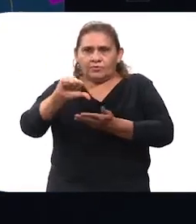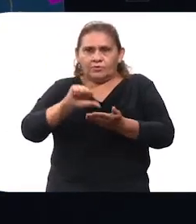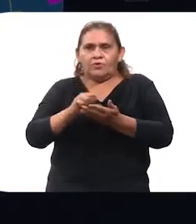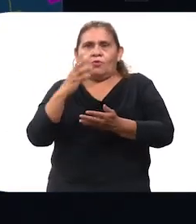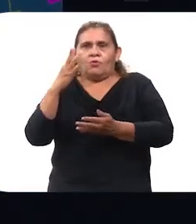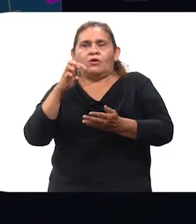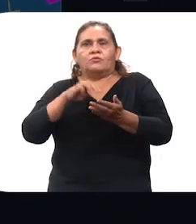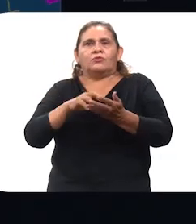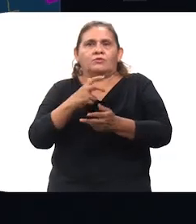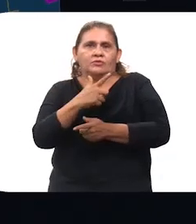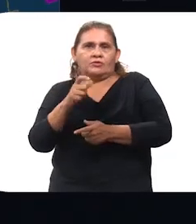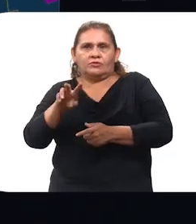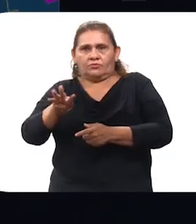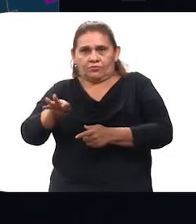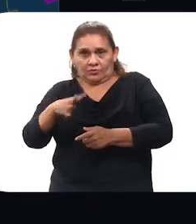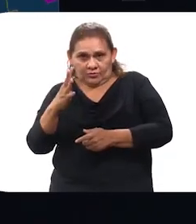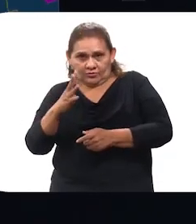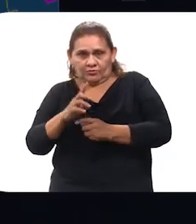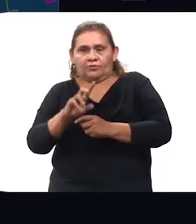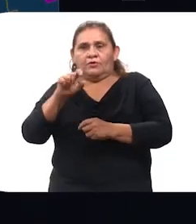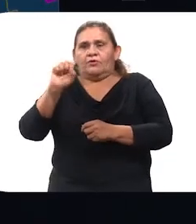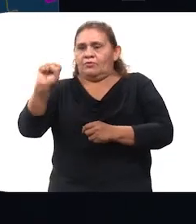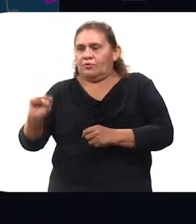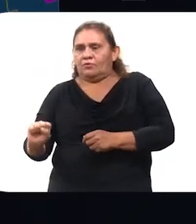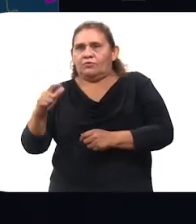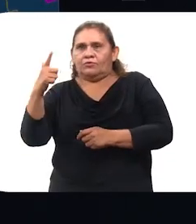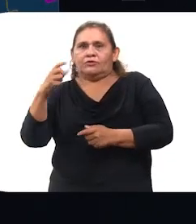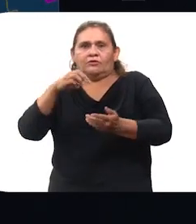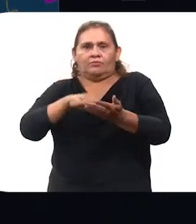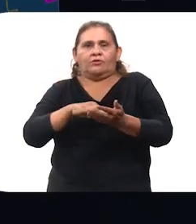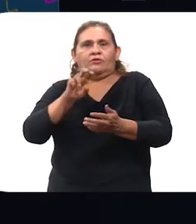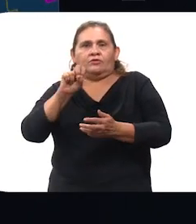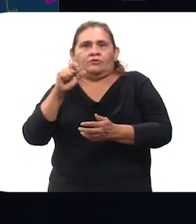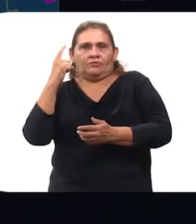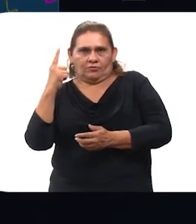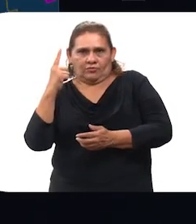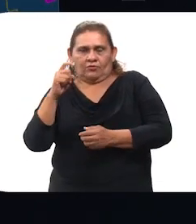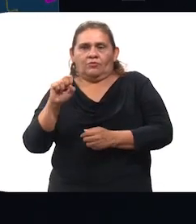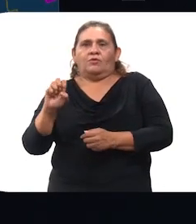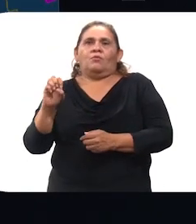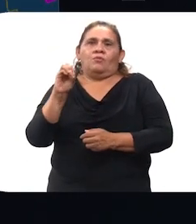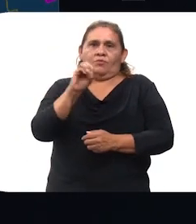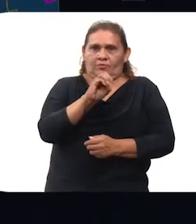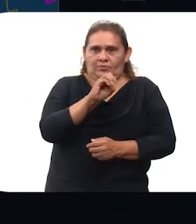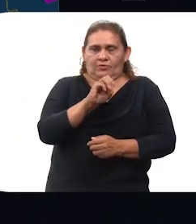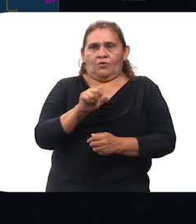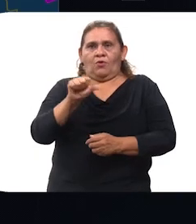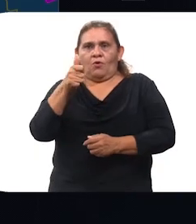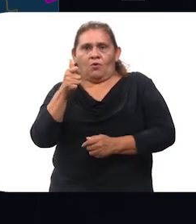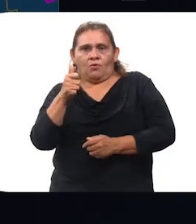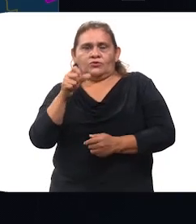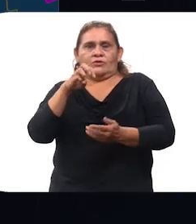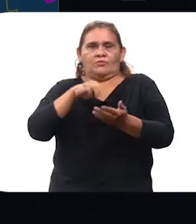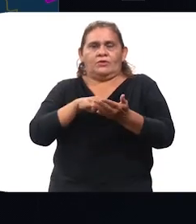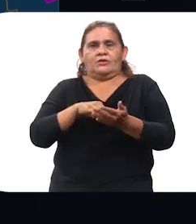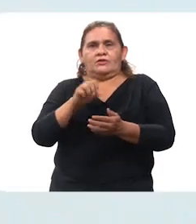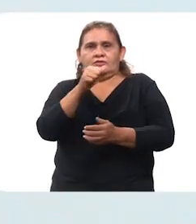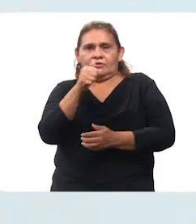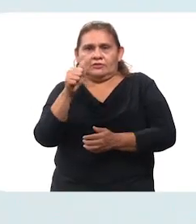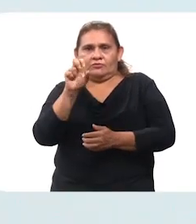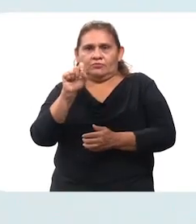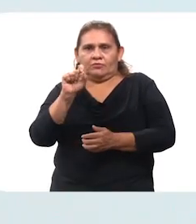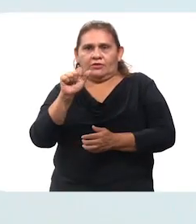centro 4.714, en la zona sur 7.431 y en la zona poniente